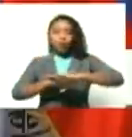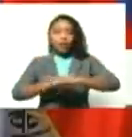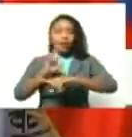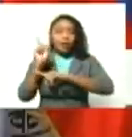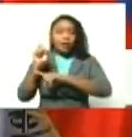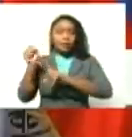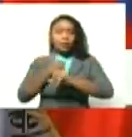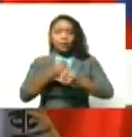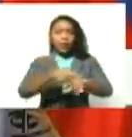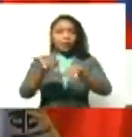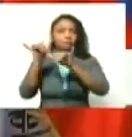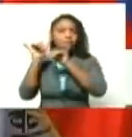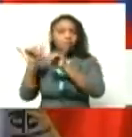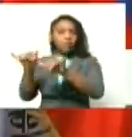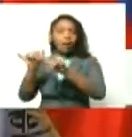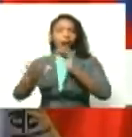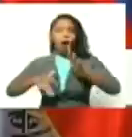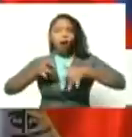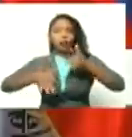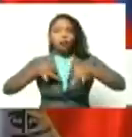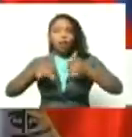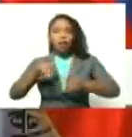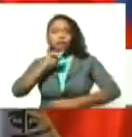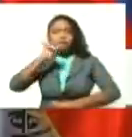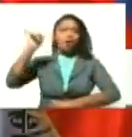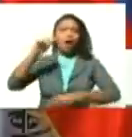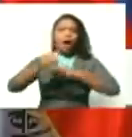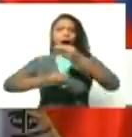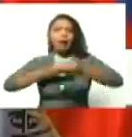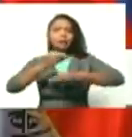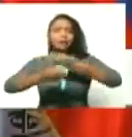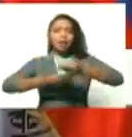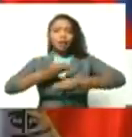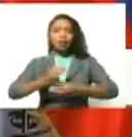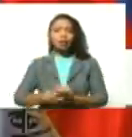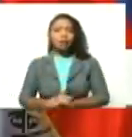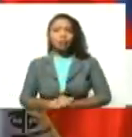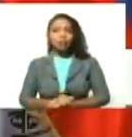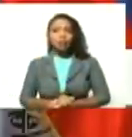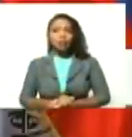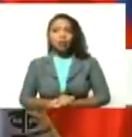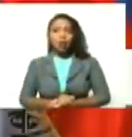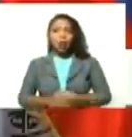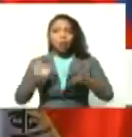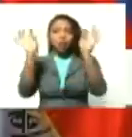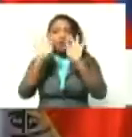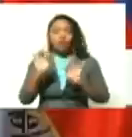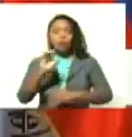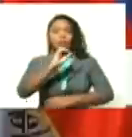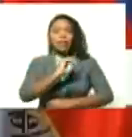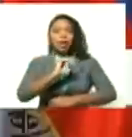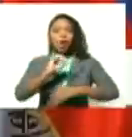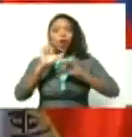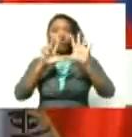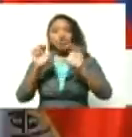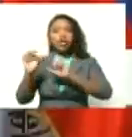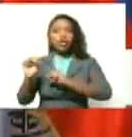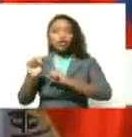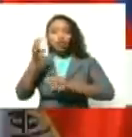mismas actividades de denuncia que se están haciendo por la vía de los 0800